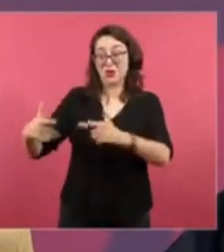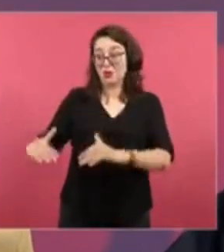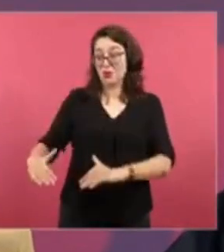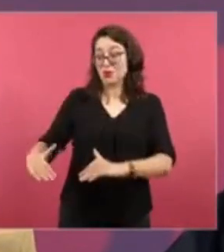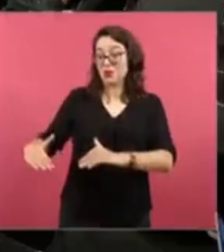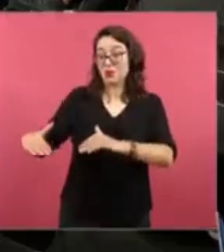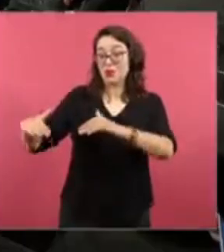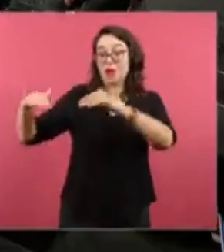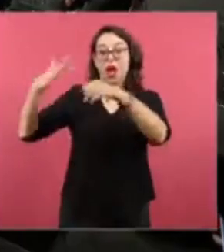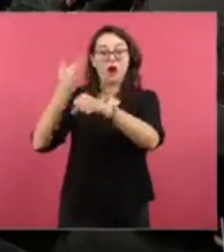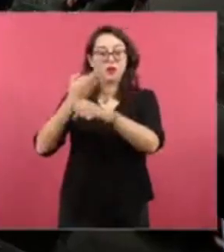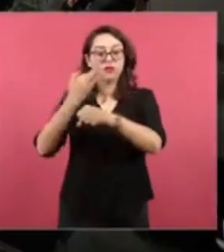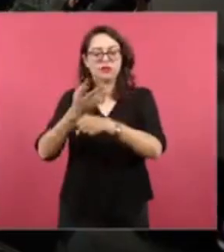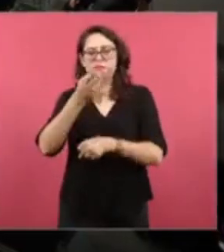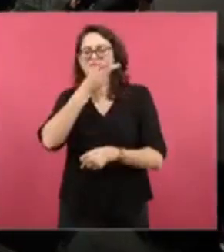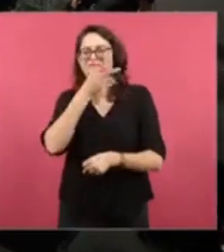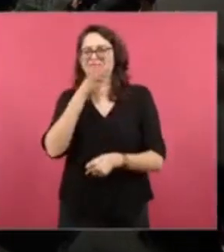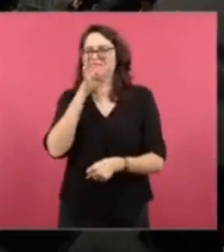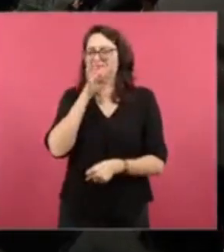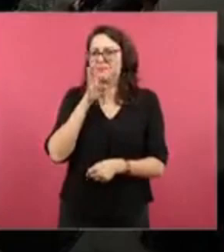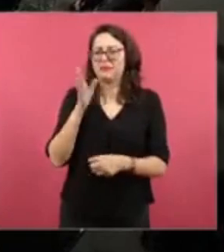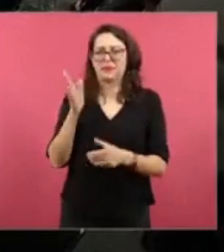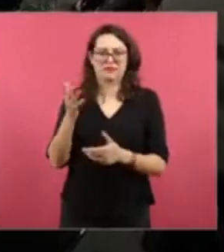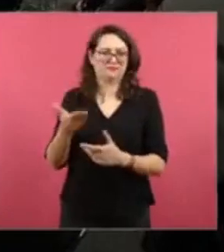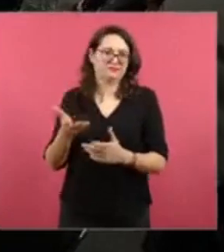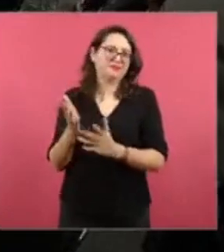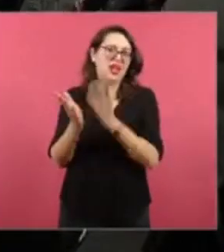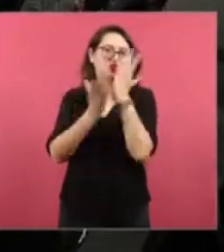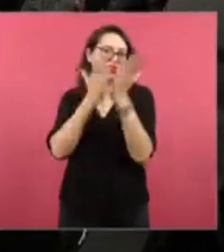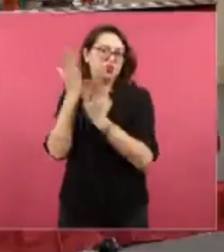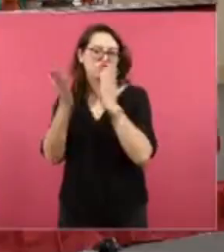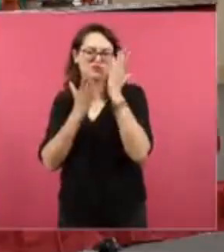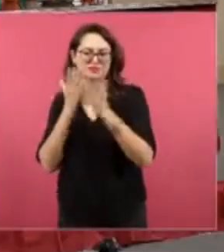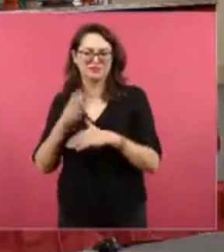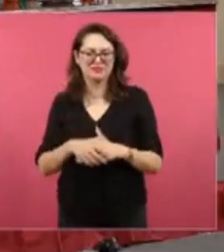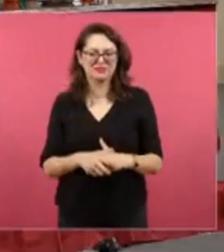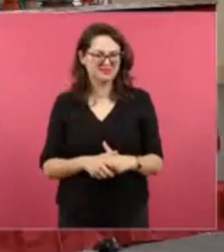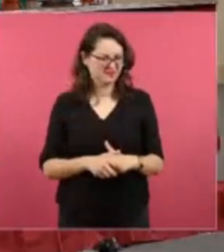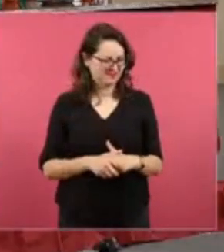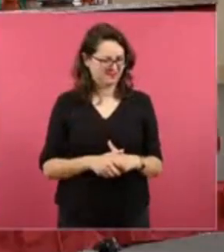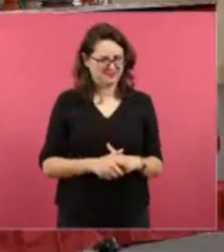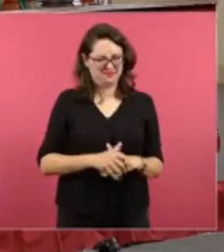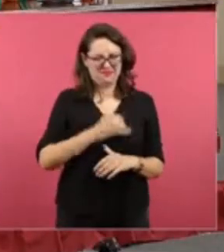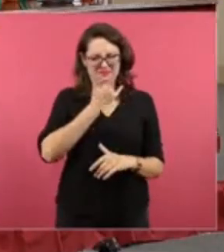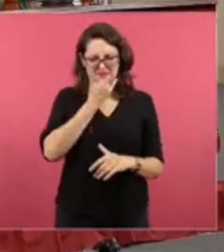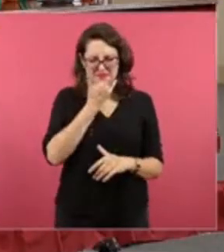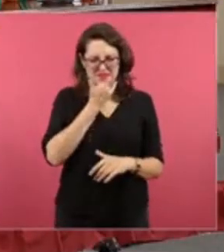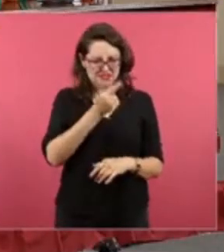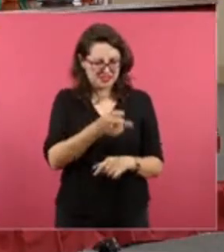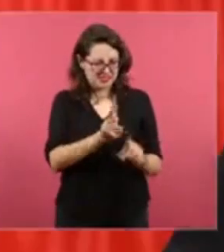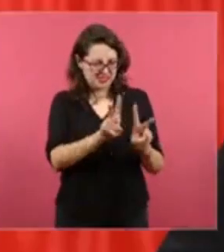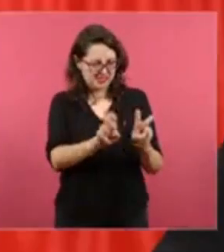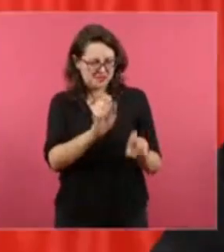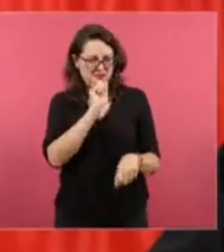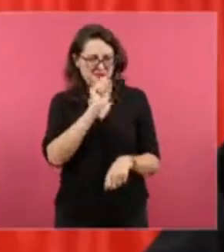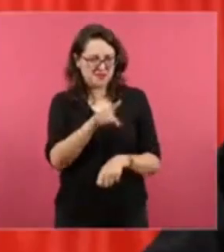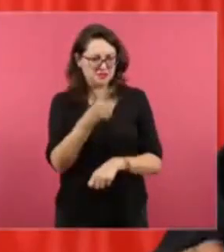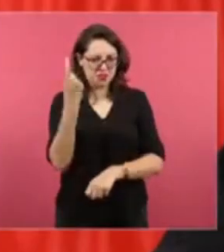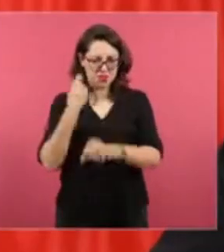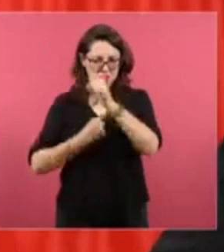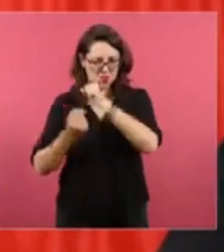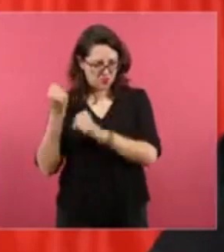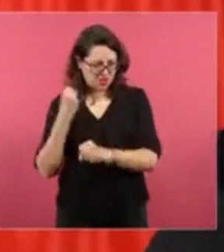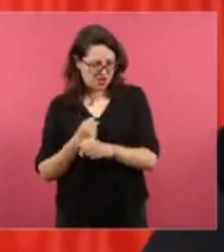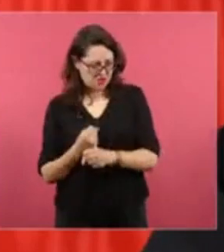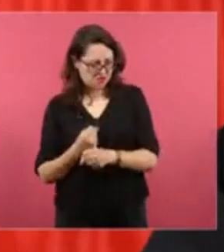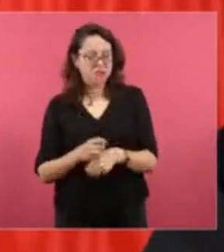en el mercado, algunos dicen, bueno, es que, a ver, van a dar cierto tema, pero ese ya lo vieron hace un año, ¿no, maestro? Efectivamente,